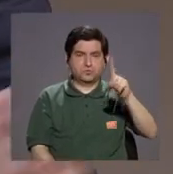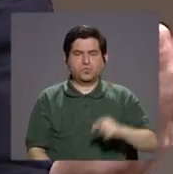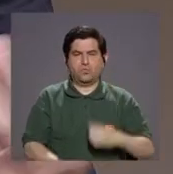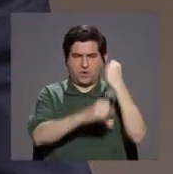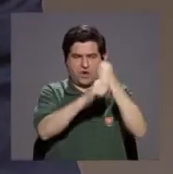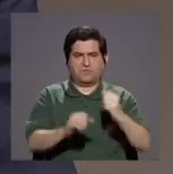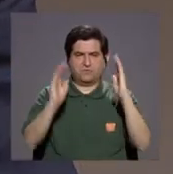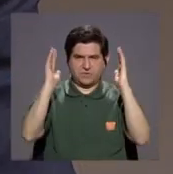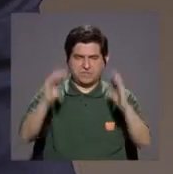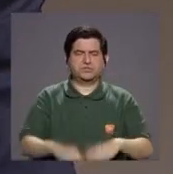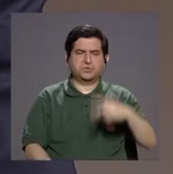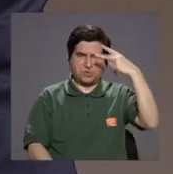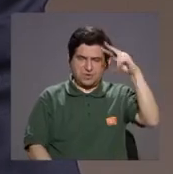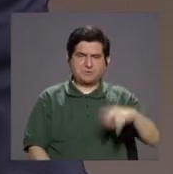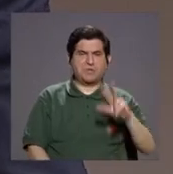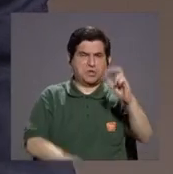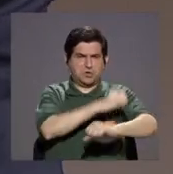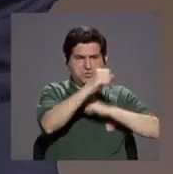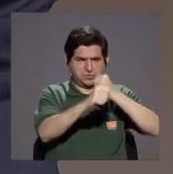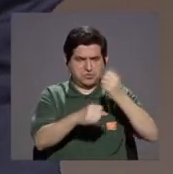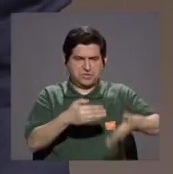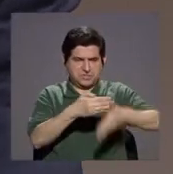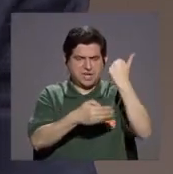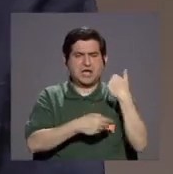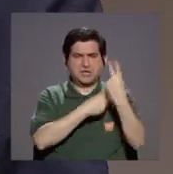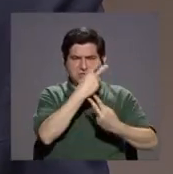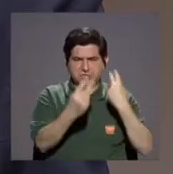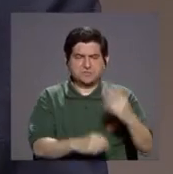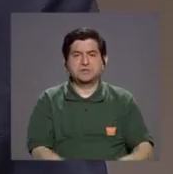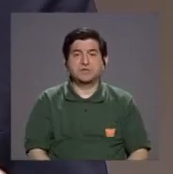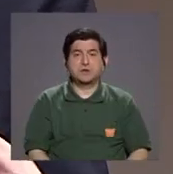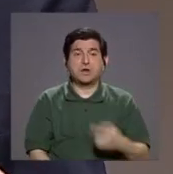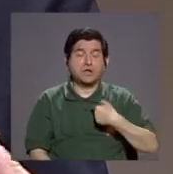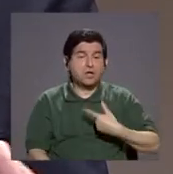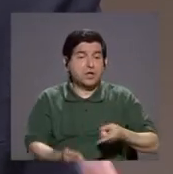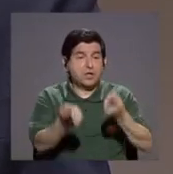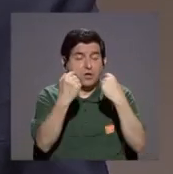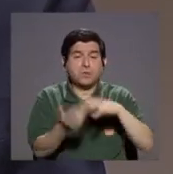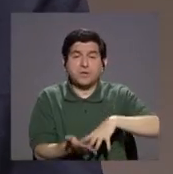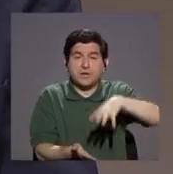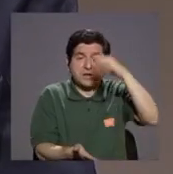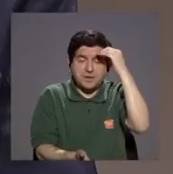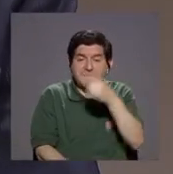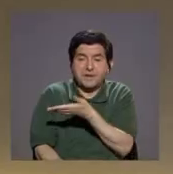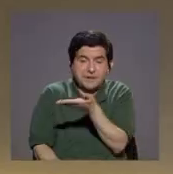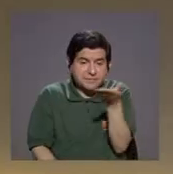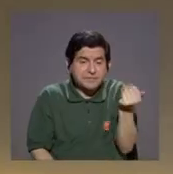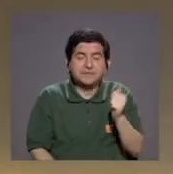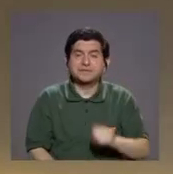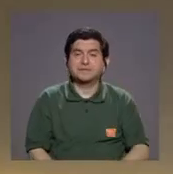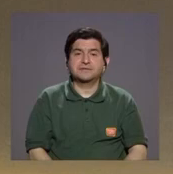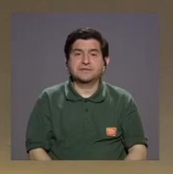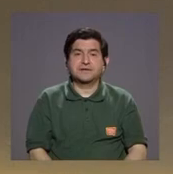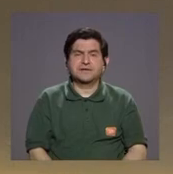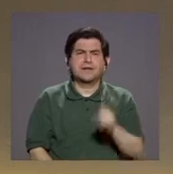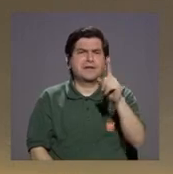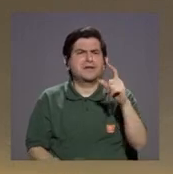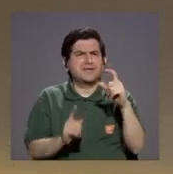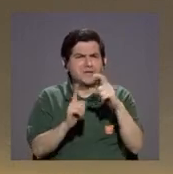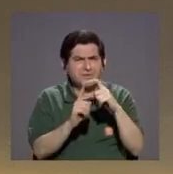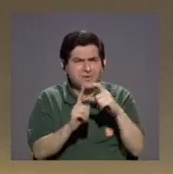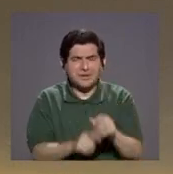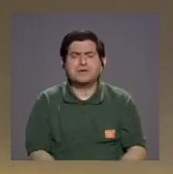nos visitó hace unos tres años y él dijo dime por qué quiero aprender de ustedes y es una palabra